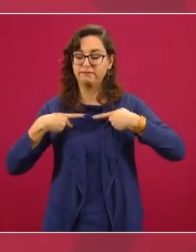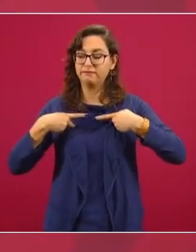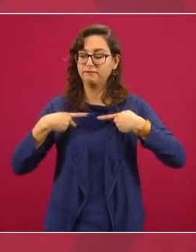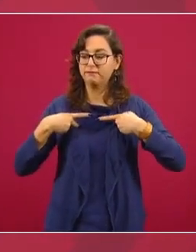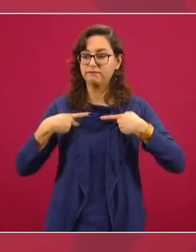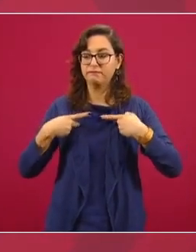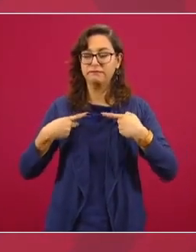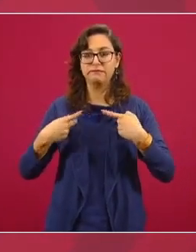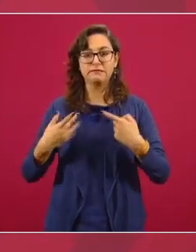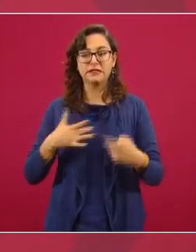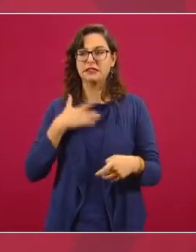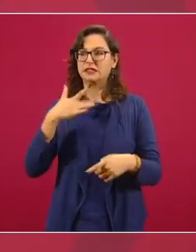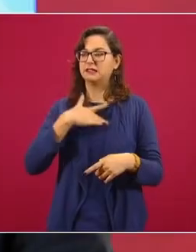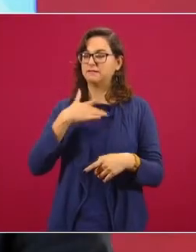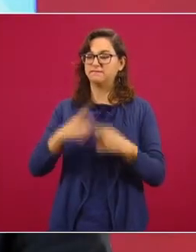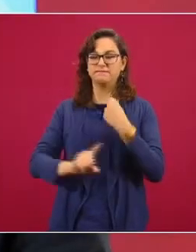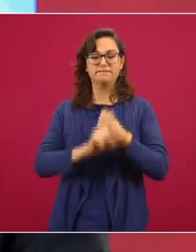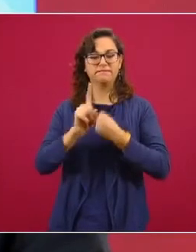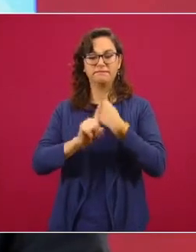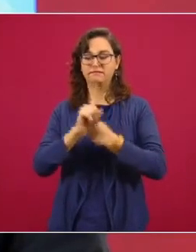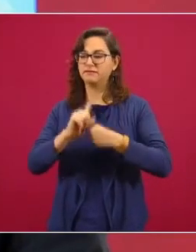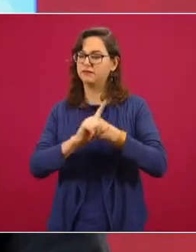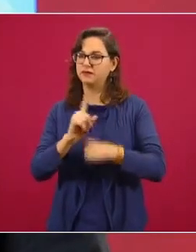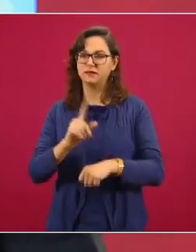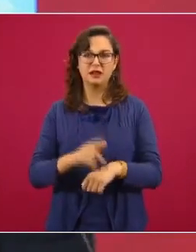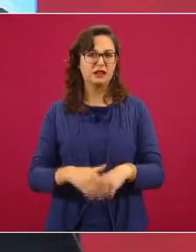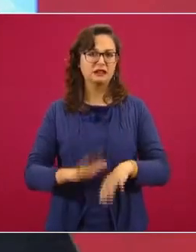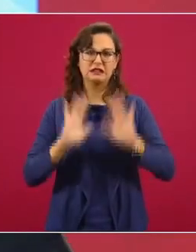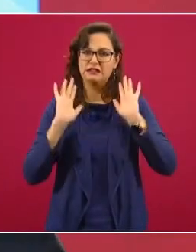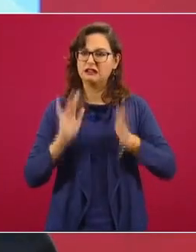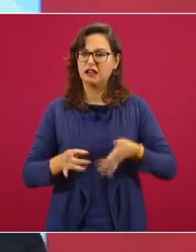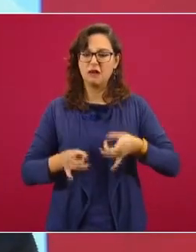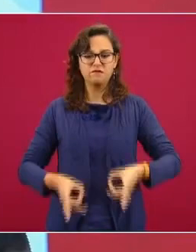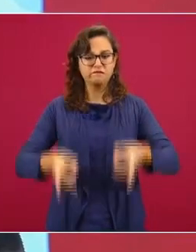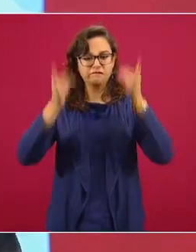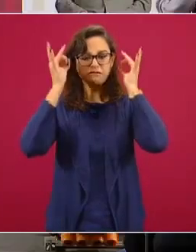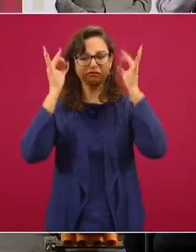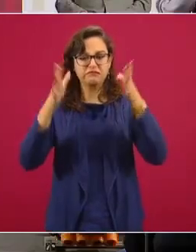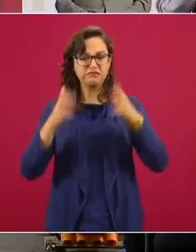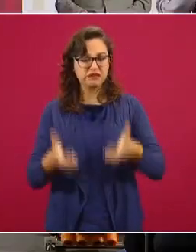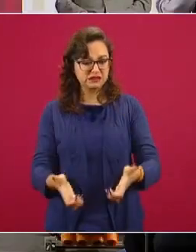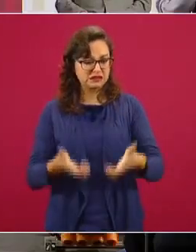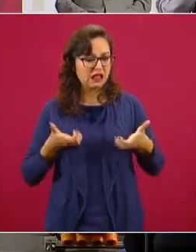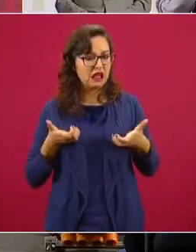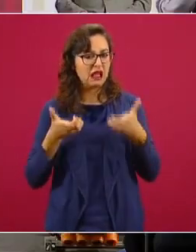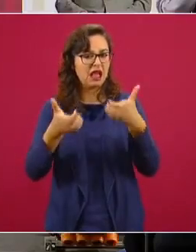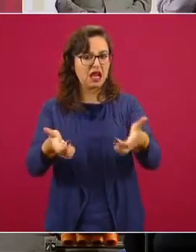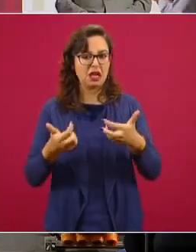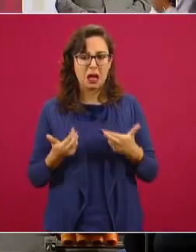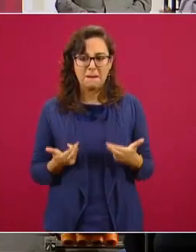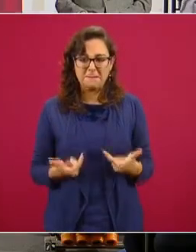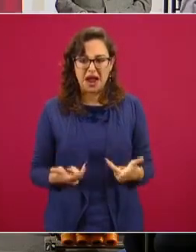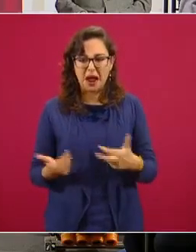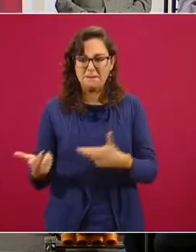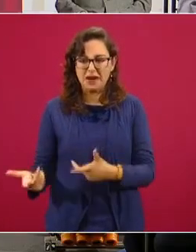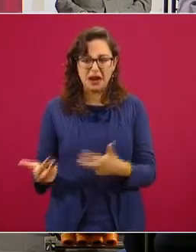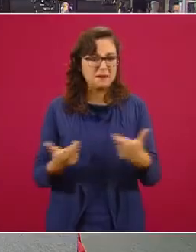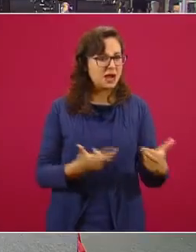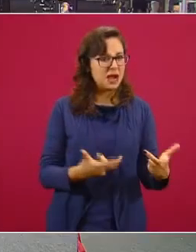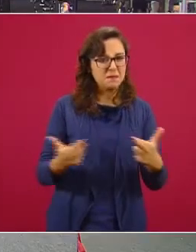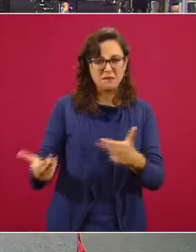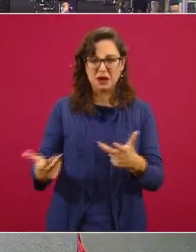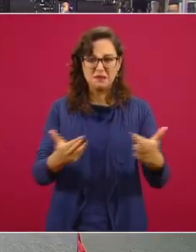es el mal estado de las calles, los baches. ¿No tendrán ustedes el informe de hoy del